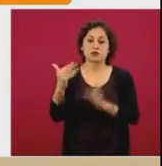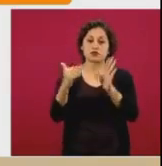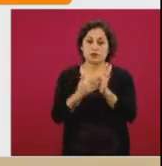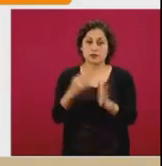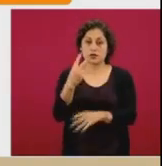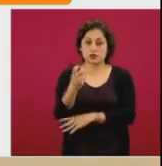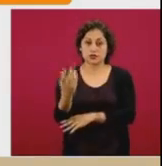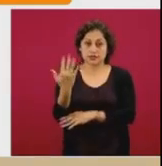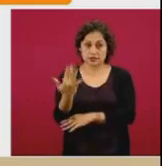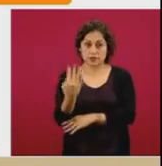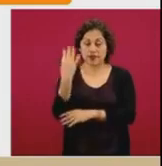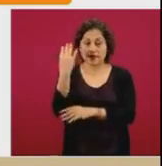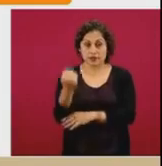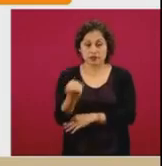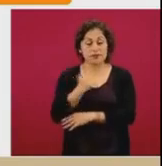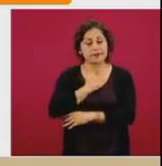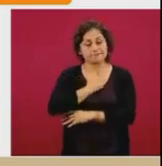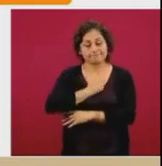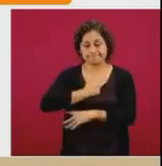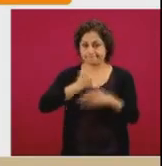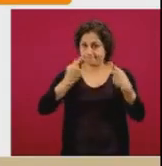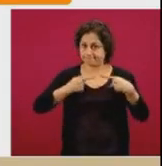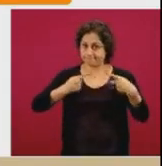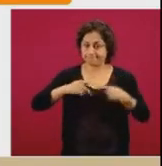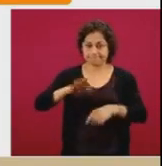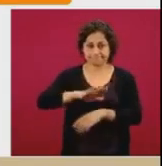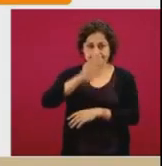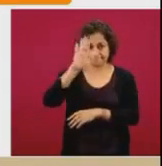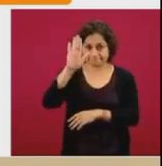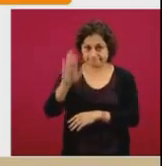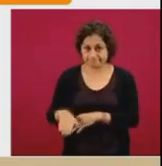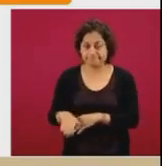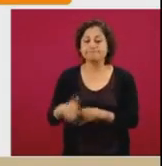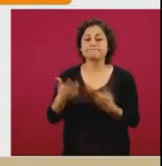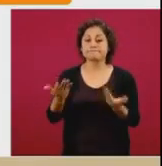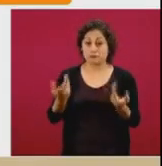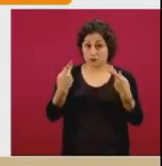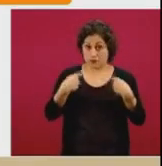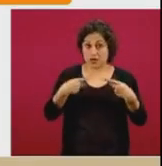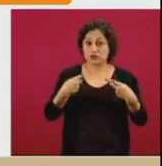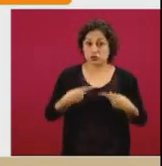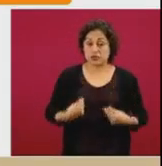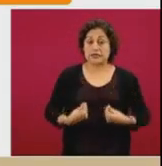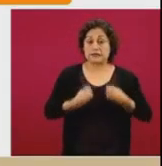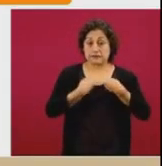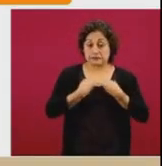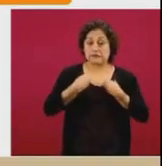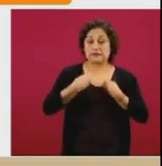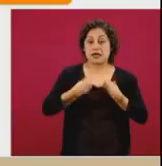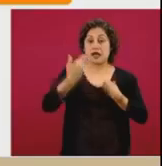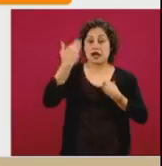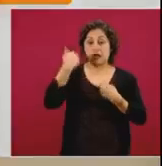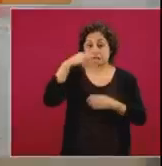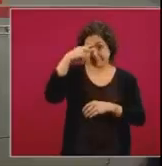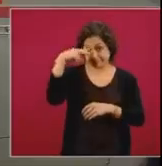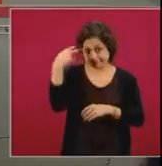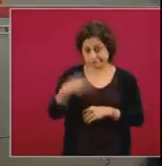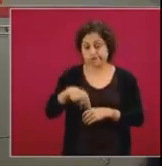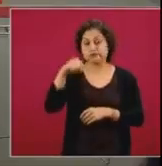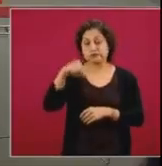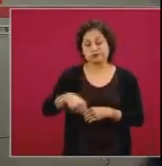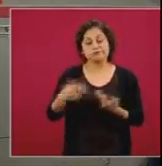98.259 lamentables defunciones de personas mexicanas y mexicanos que han perdido la vida